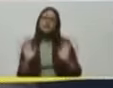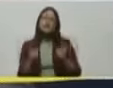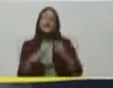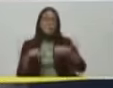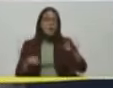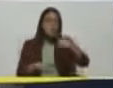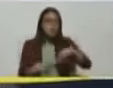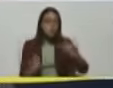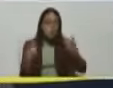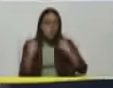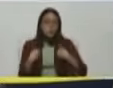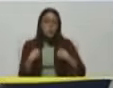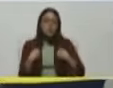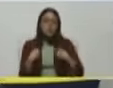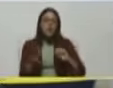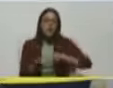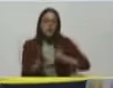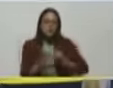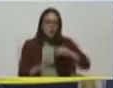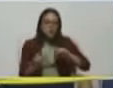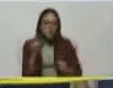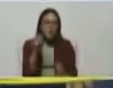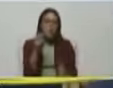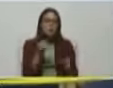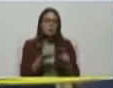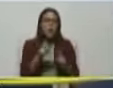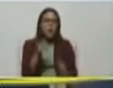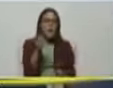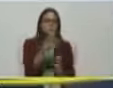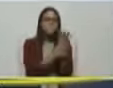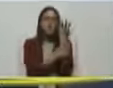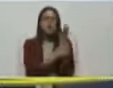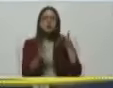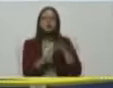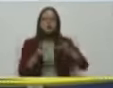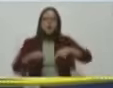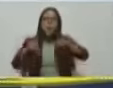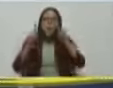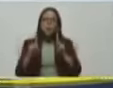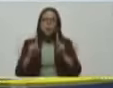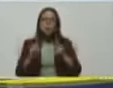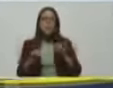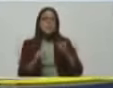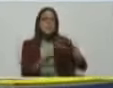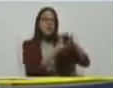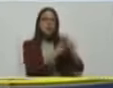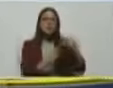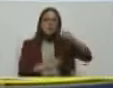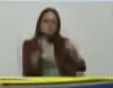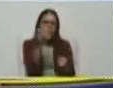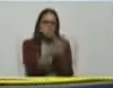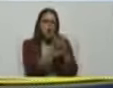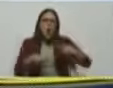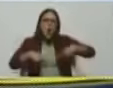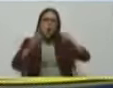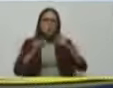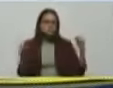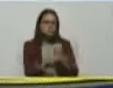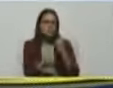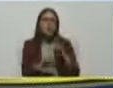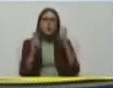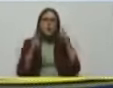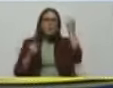sufrir surgen también las oportunidades. De las crisis surgen las oportunidades y surgen las nuevas